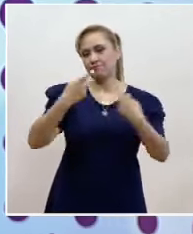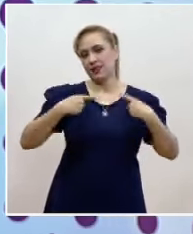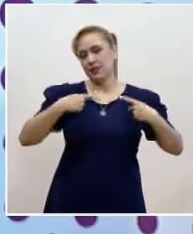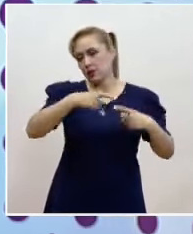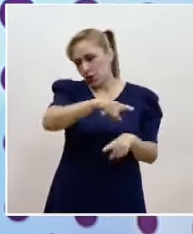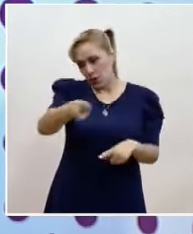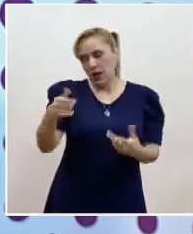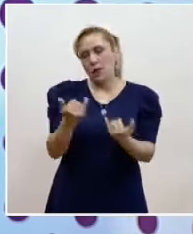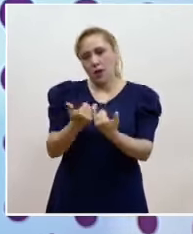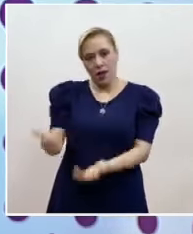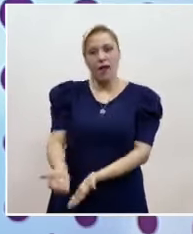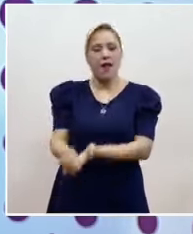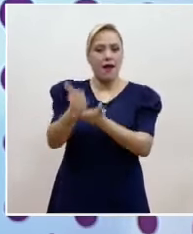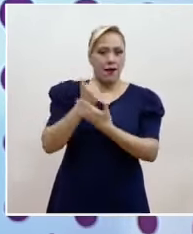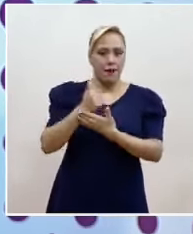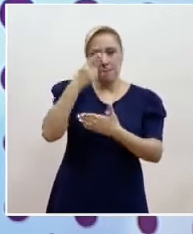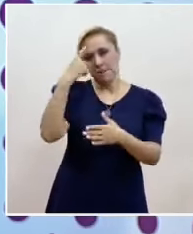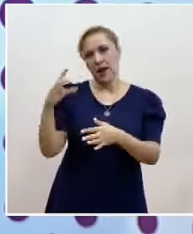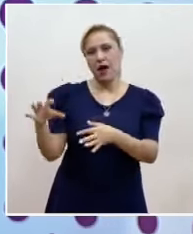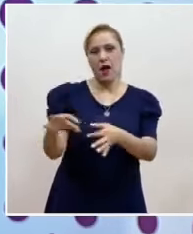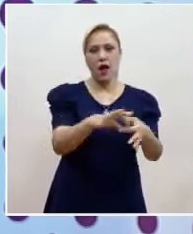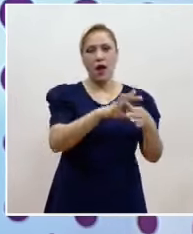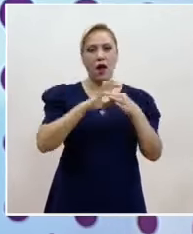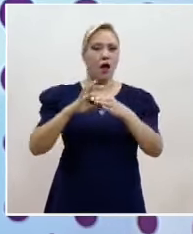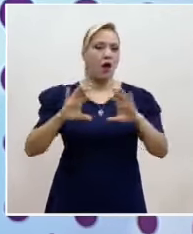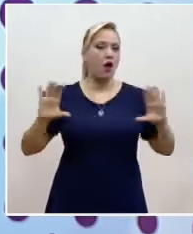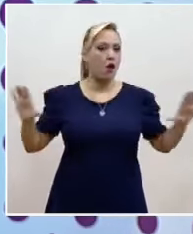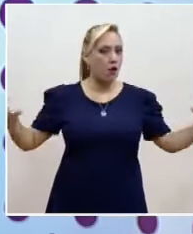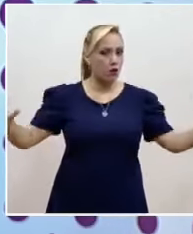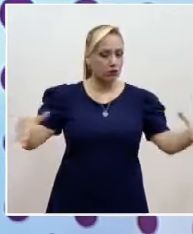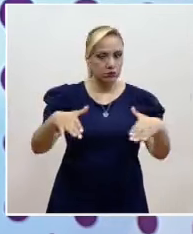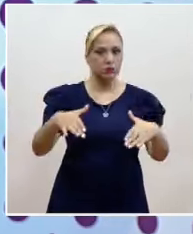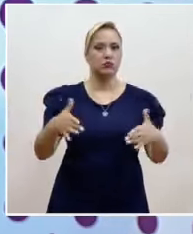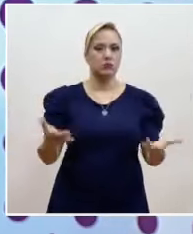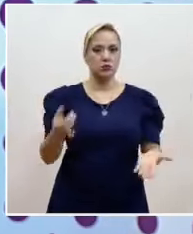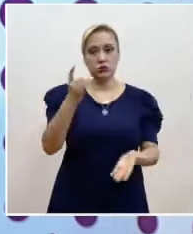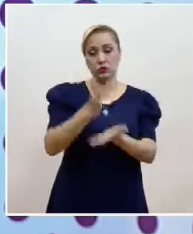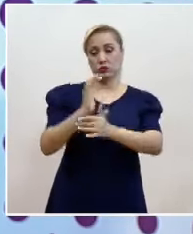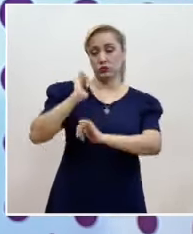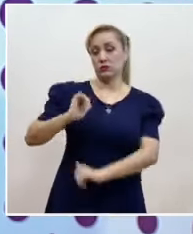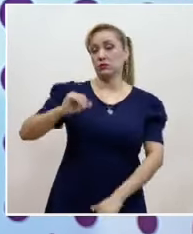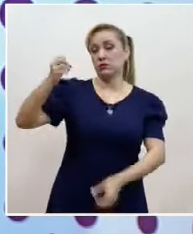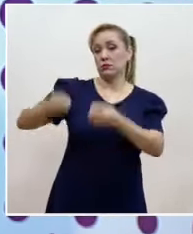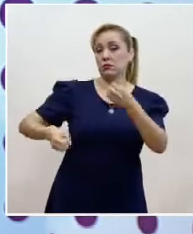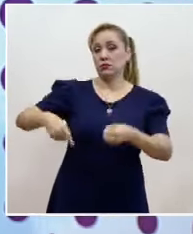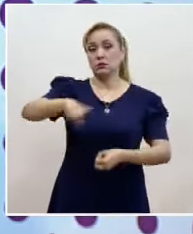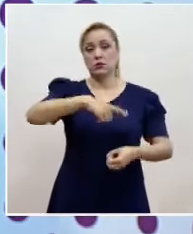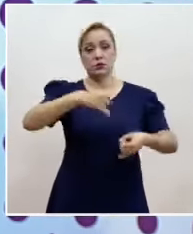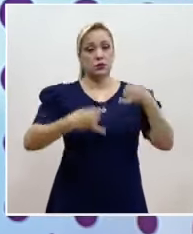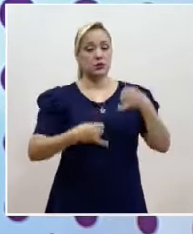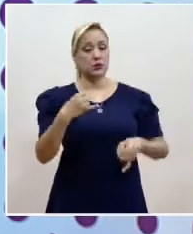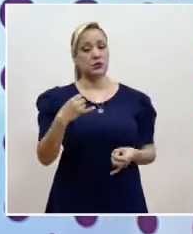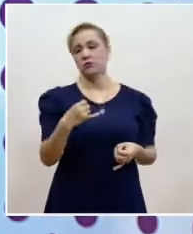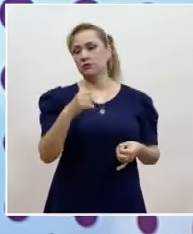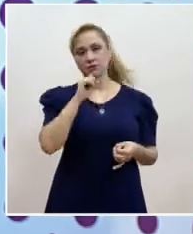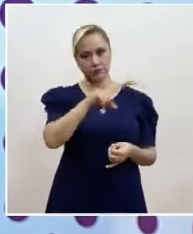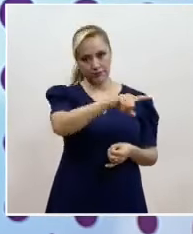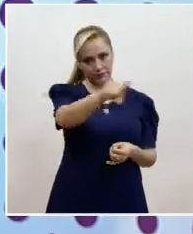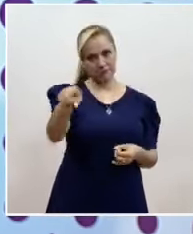una construcción, me parece, colectiva, social, que involucra no solo al Poder Judicial, no solo a los jueces, sino también a los